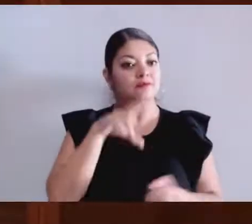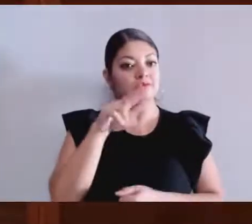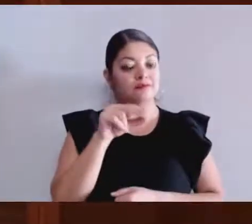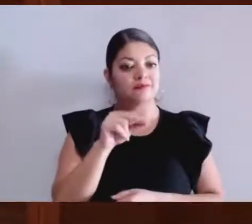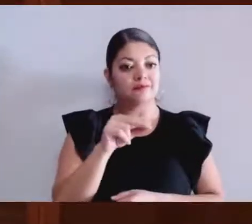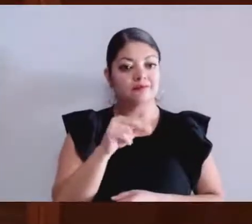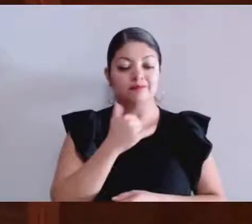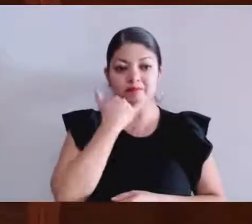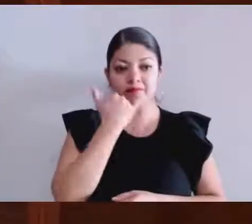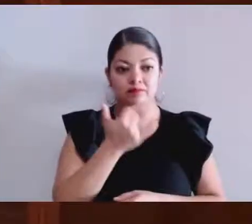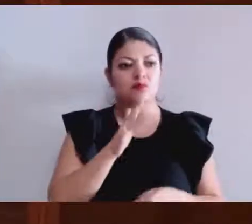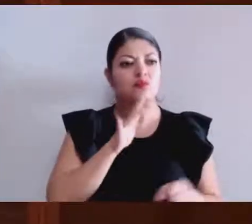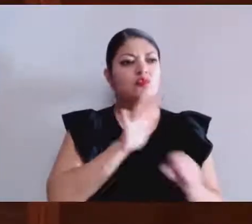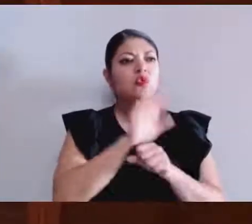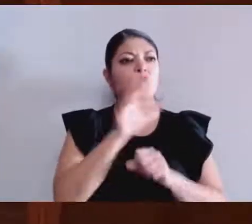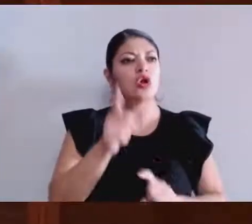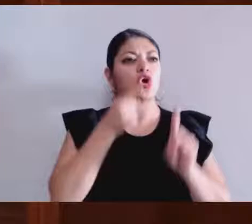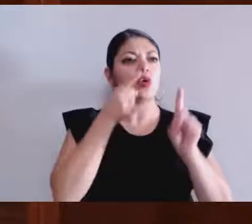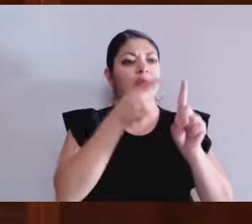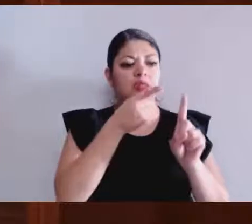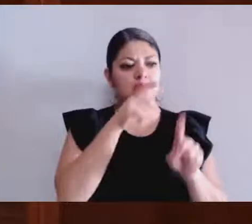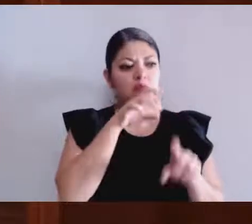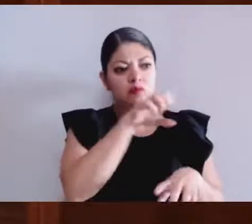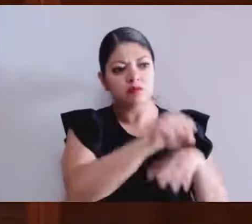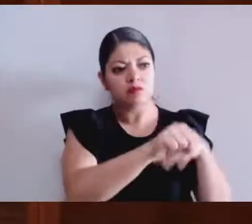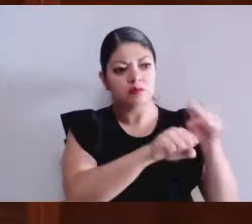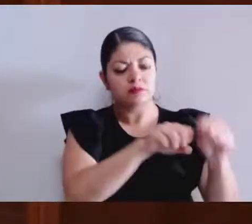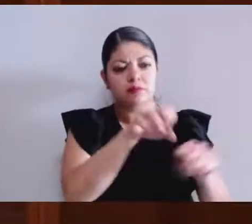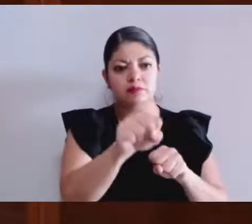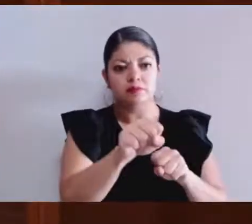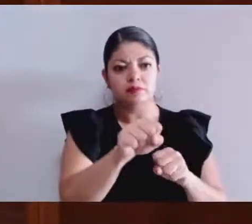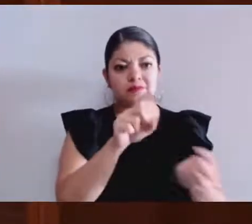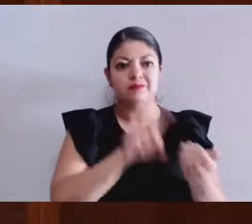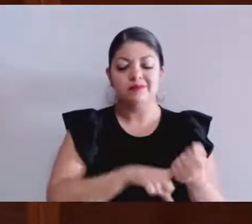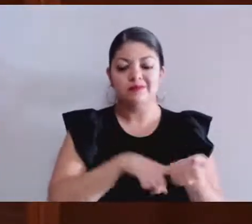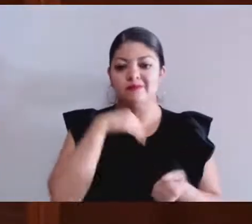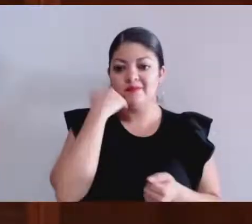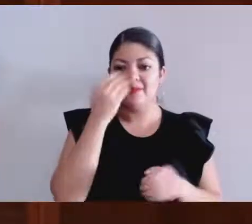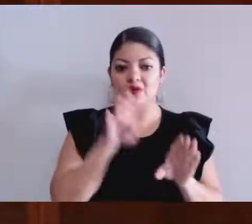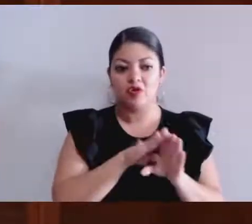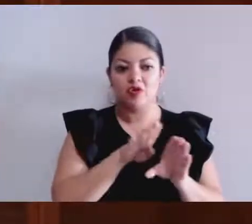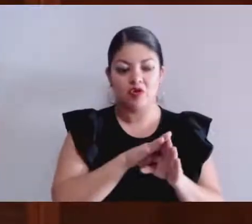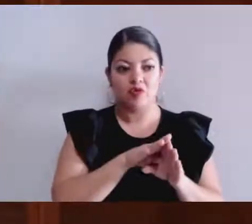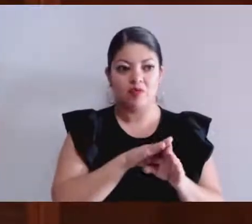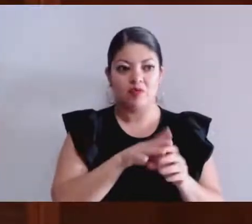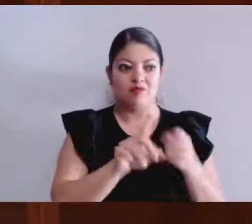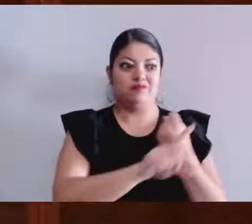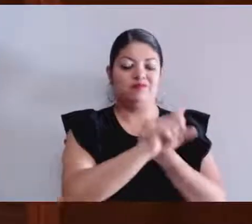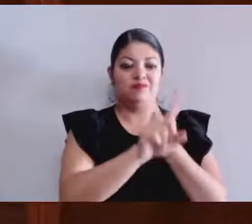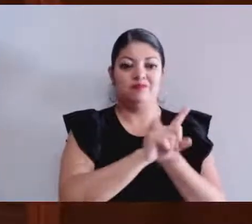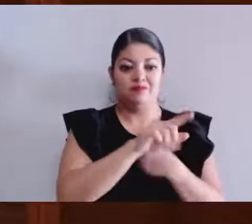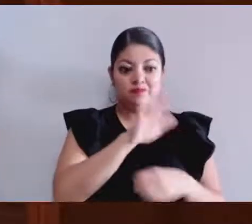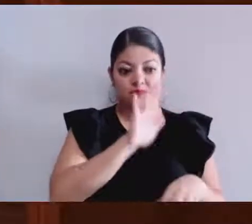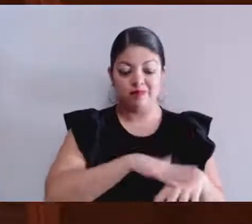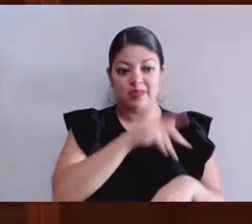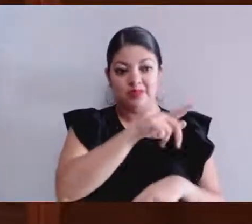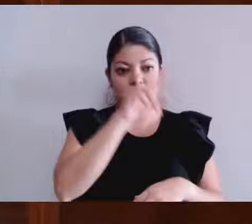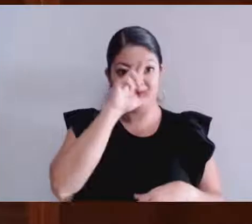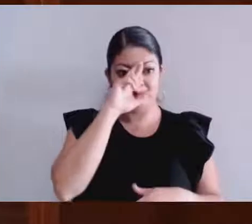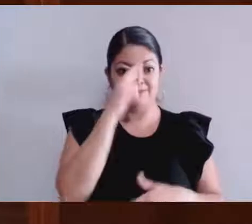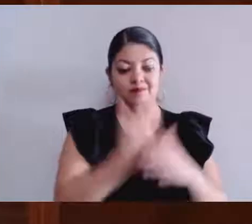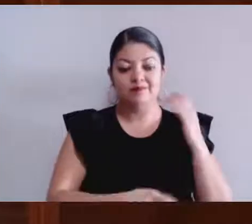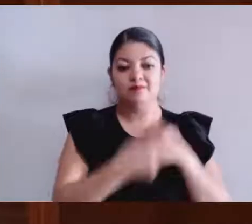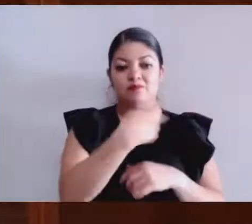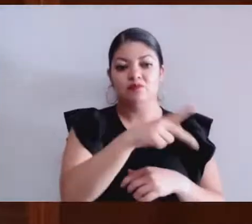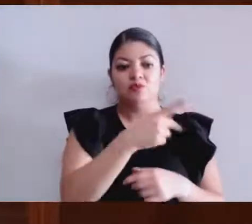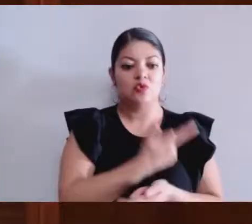peor de los casos, el objetivo es de estas detenciones las extorsiones, lo que constituye una violación